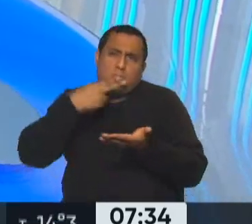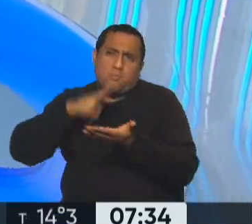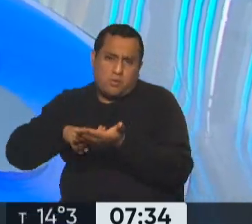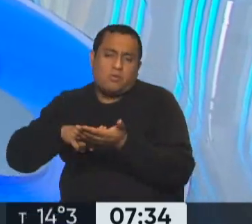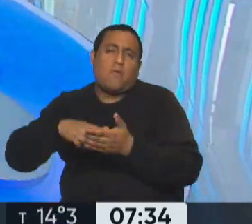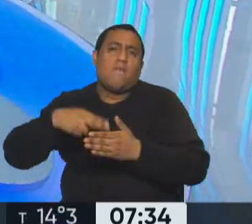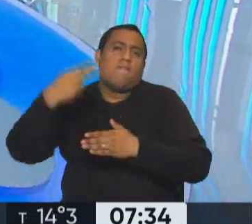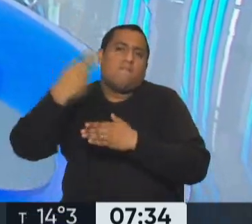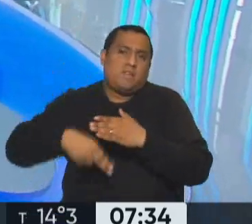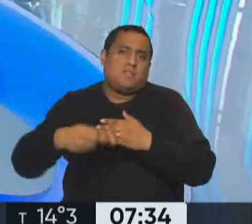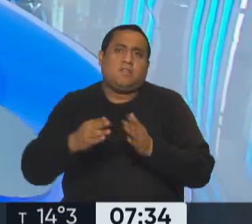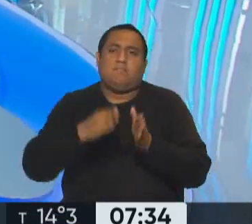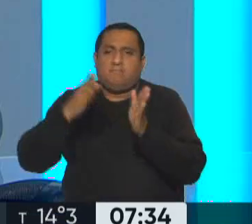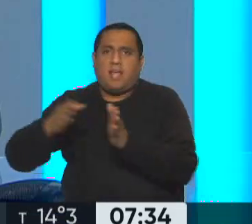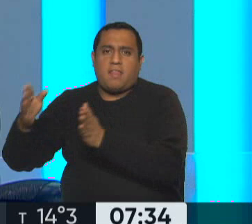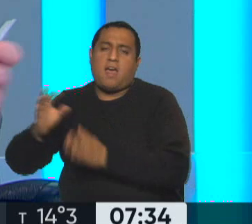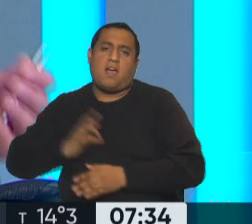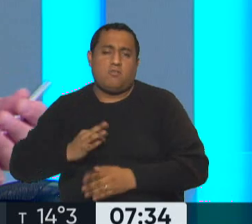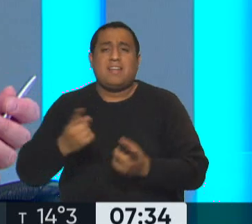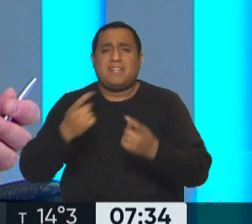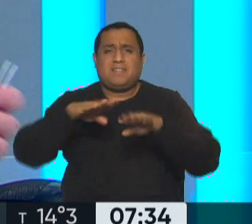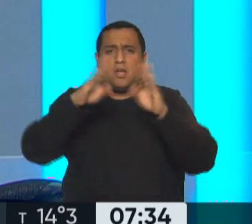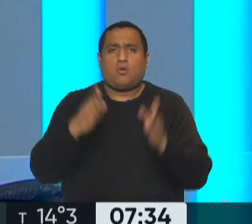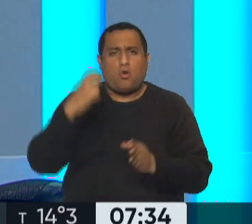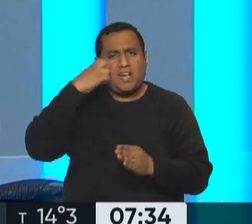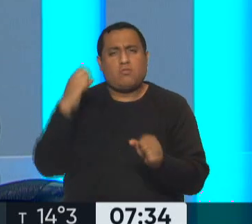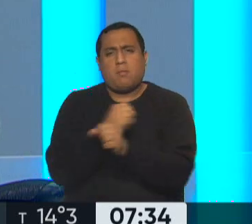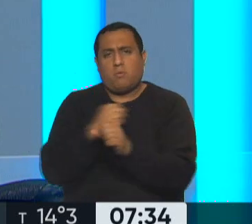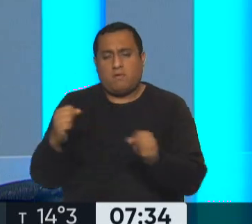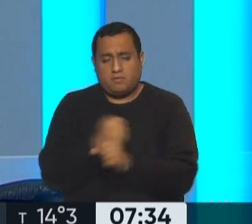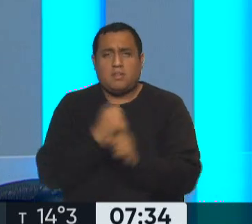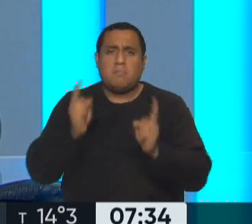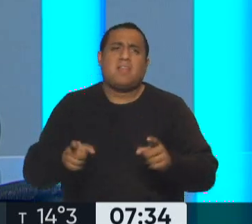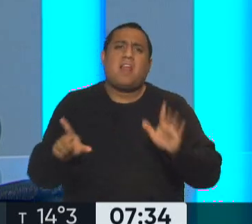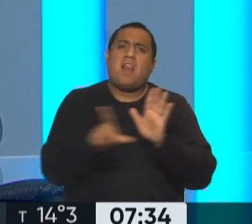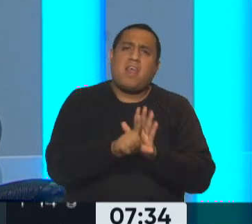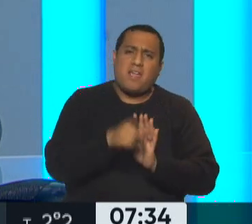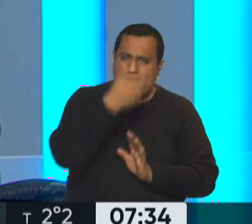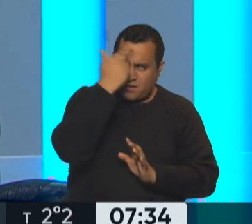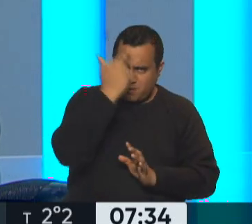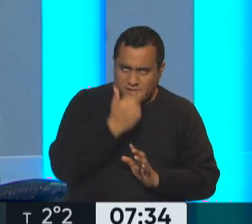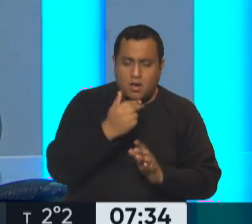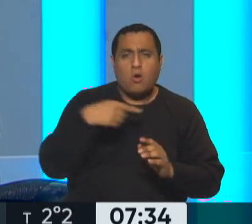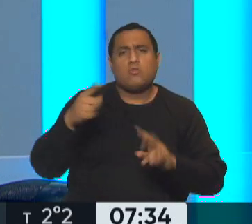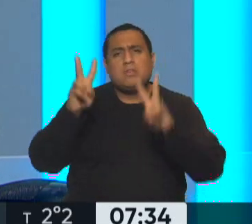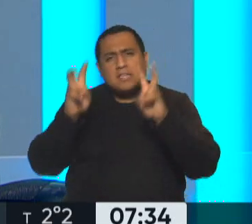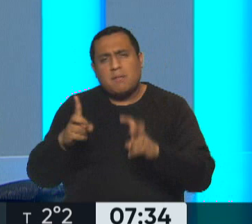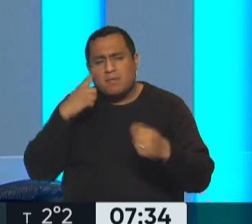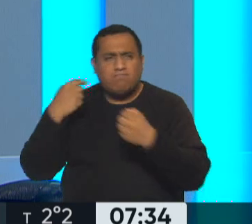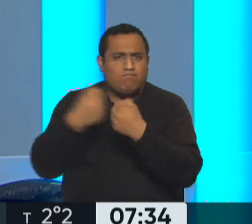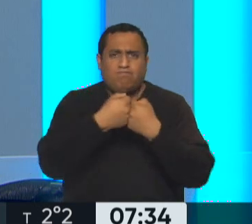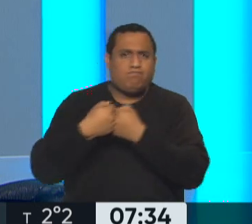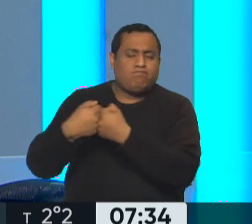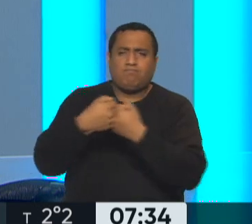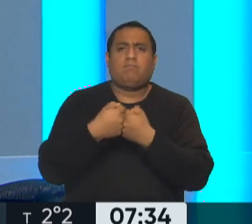anualmente que necesitan la aprobación del congreso nacional está en esos temas está la ley de enfermería hay algunos temas de consenso hay algunos